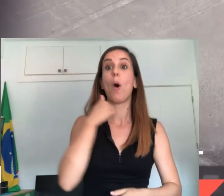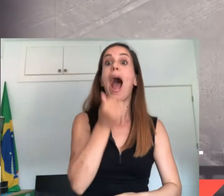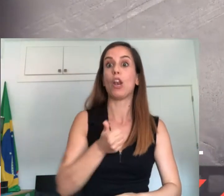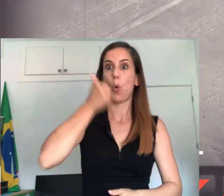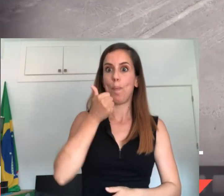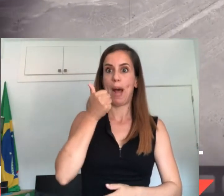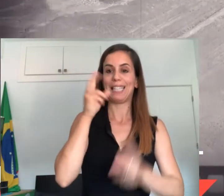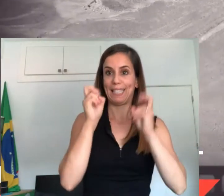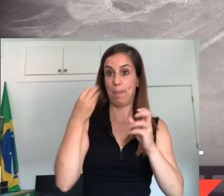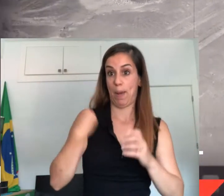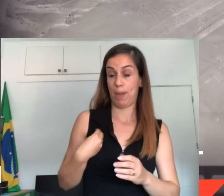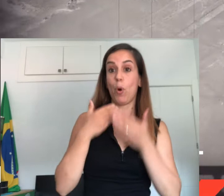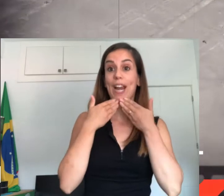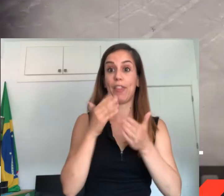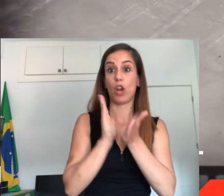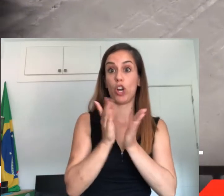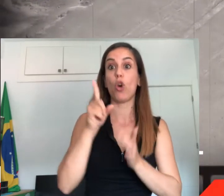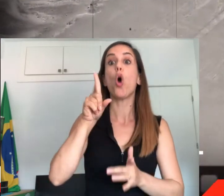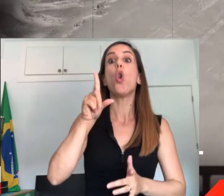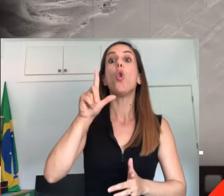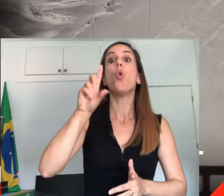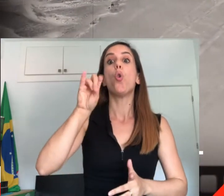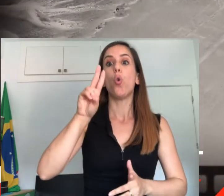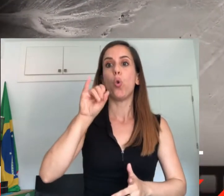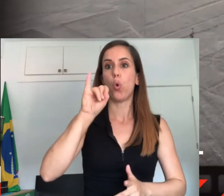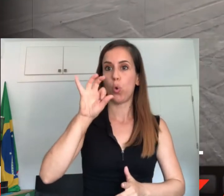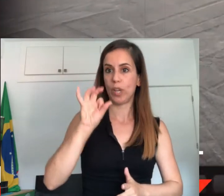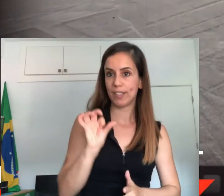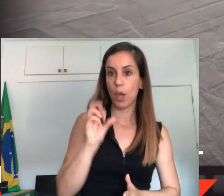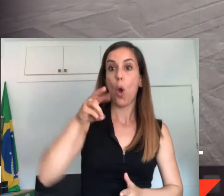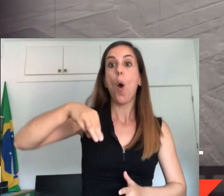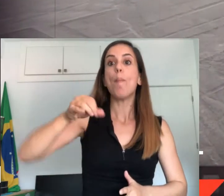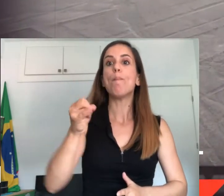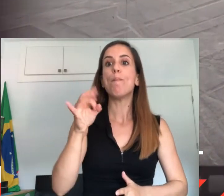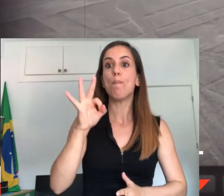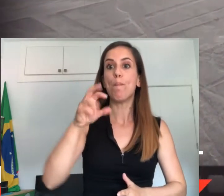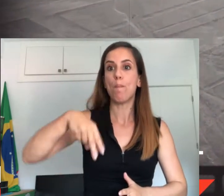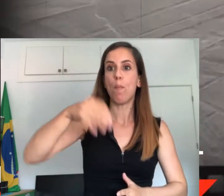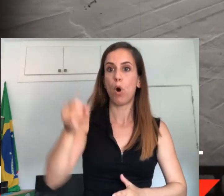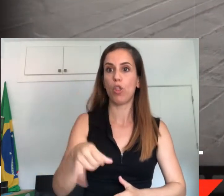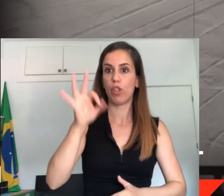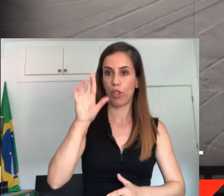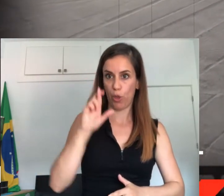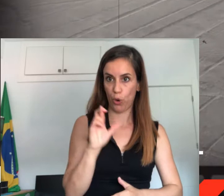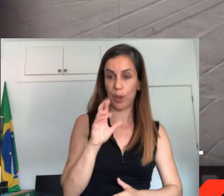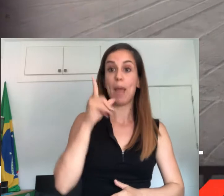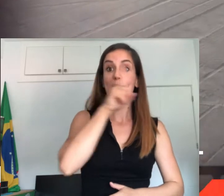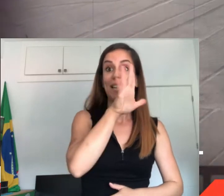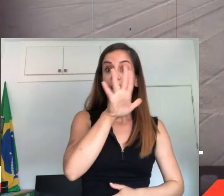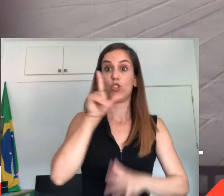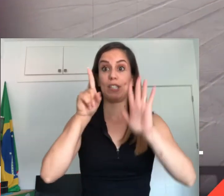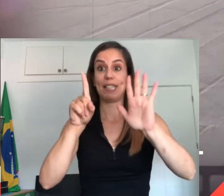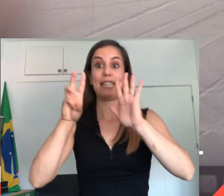La primera vez que se tienen nociones de ellas es el corregidor Luis Monzón, que en 1568 habla de cómo